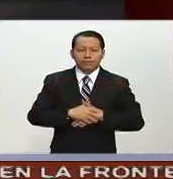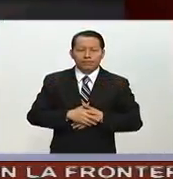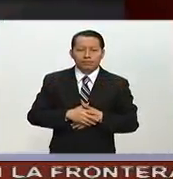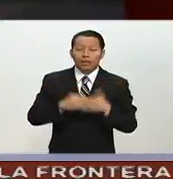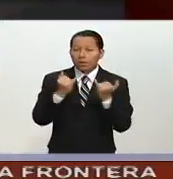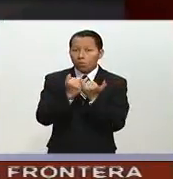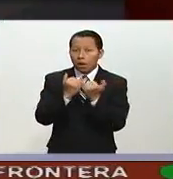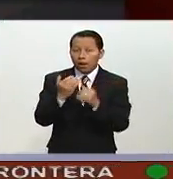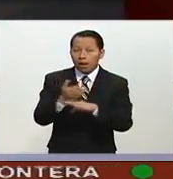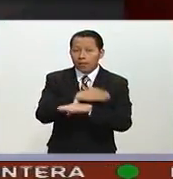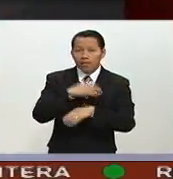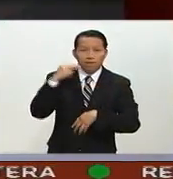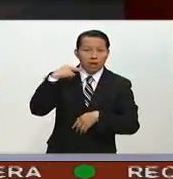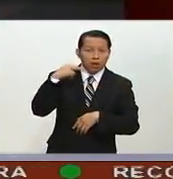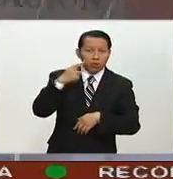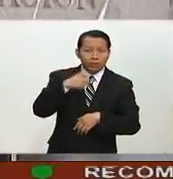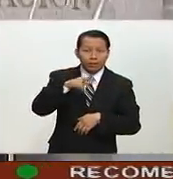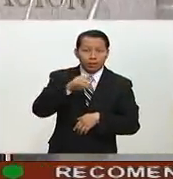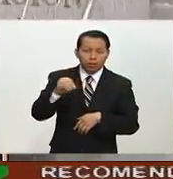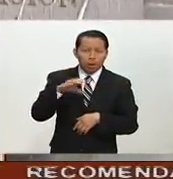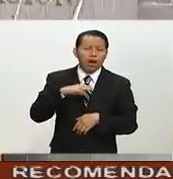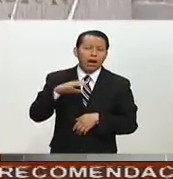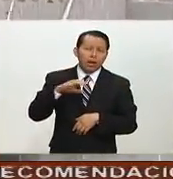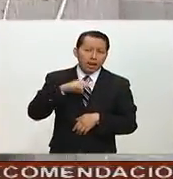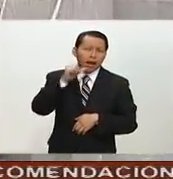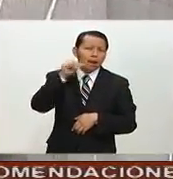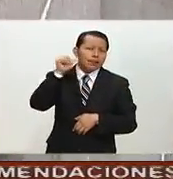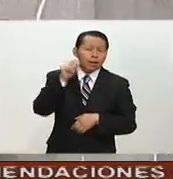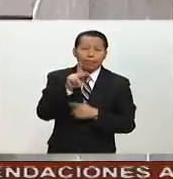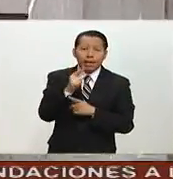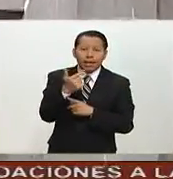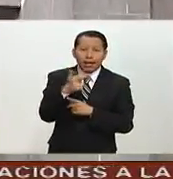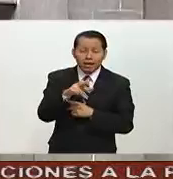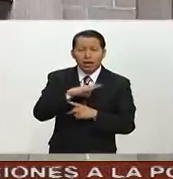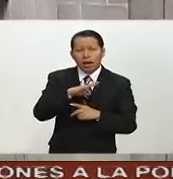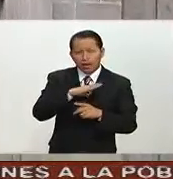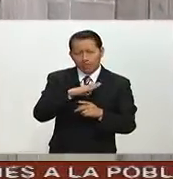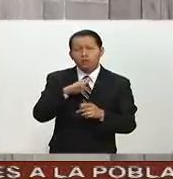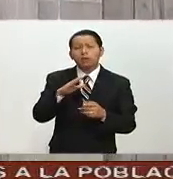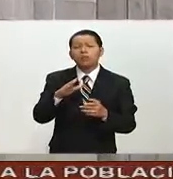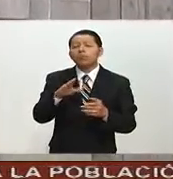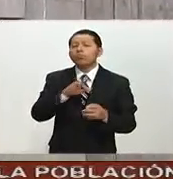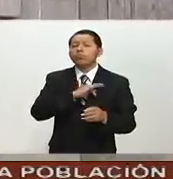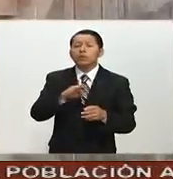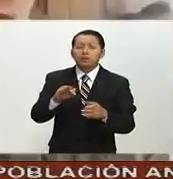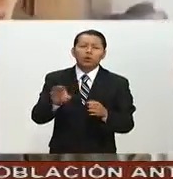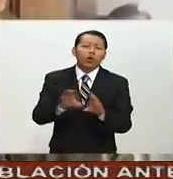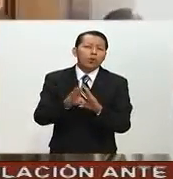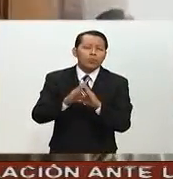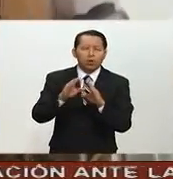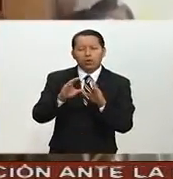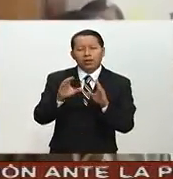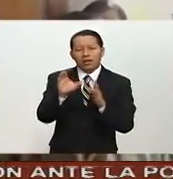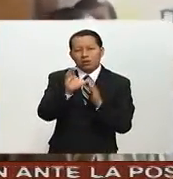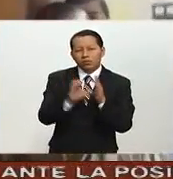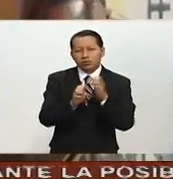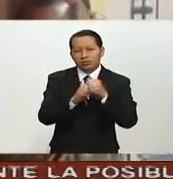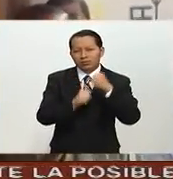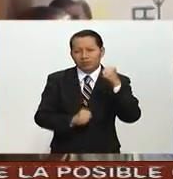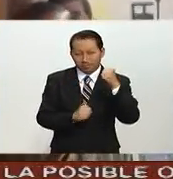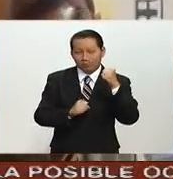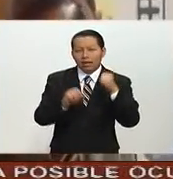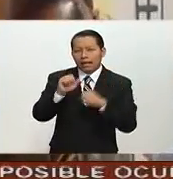Igual que lo hizo con Veracruz y Quintana Roo, ayer la PGR presentó una acción de inconstitucionalidad ante la Suprema Corte de